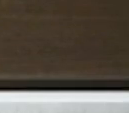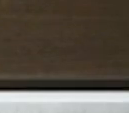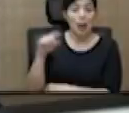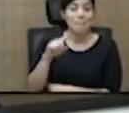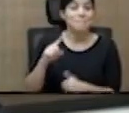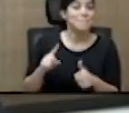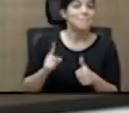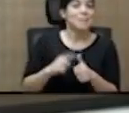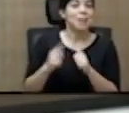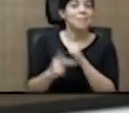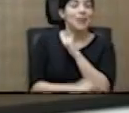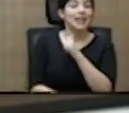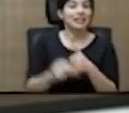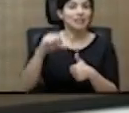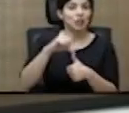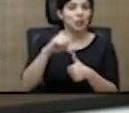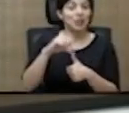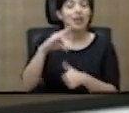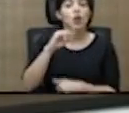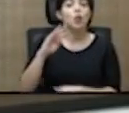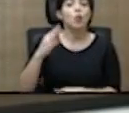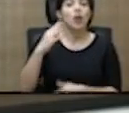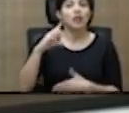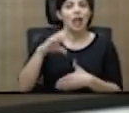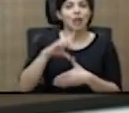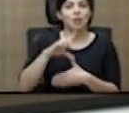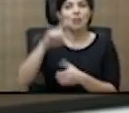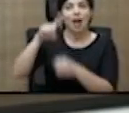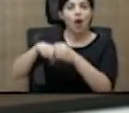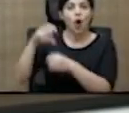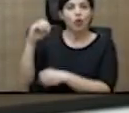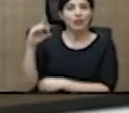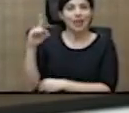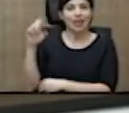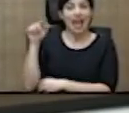sobre el discurso. Creo que trataba un poco de,